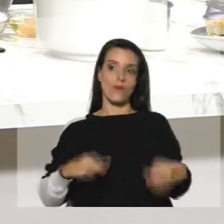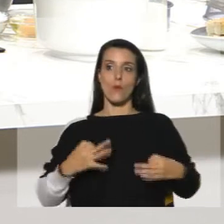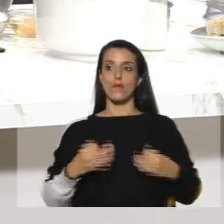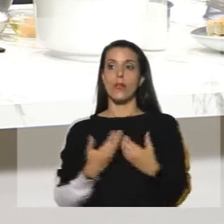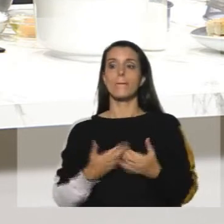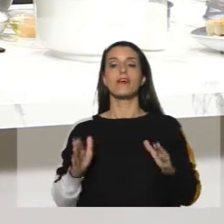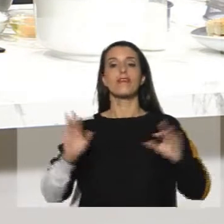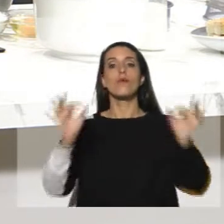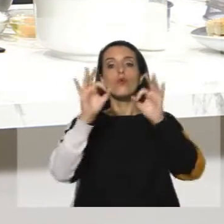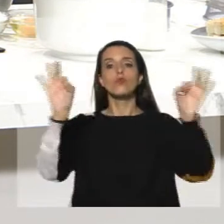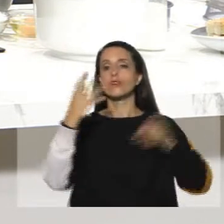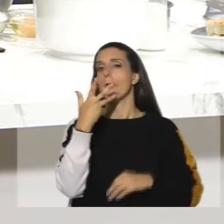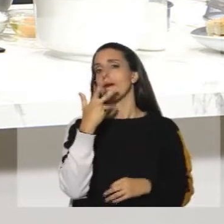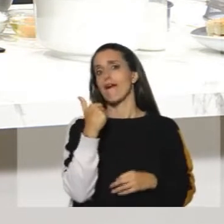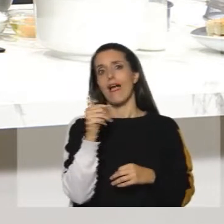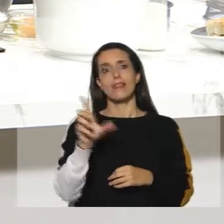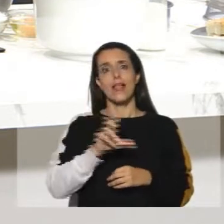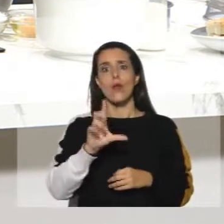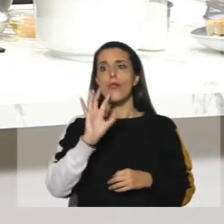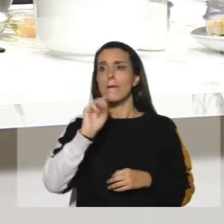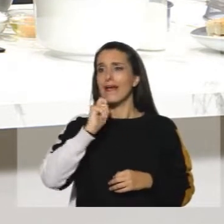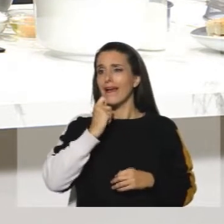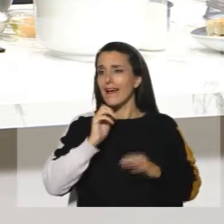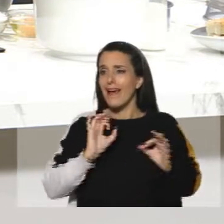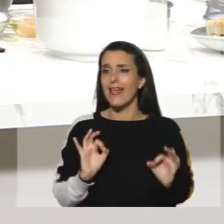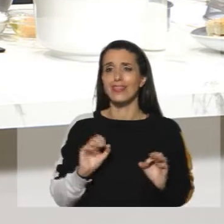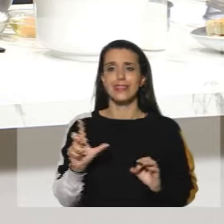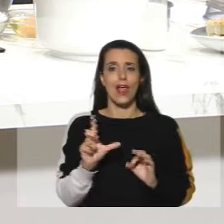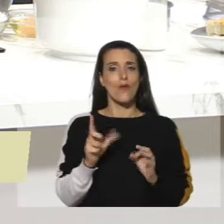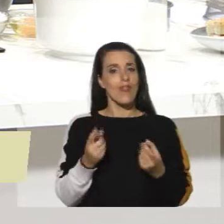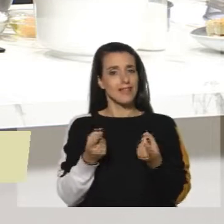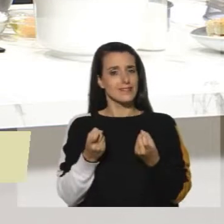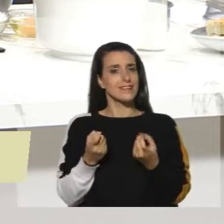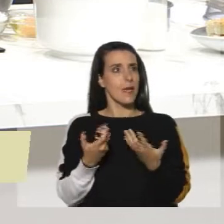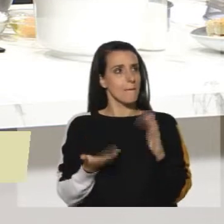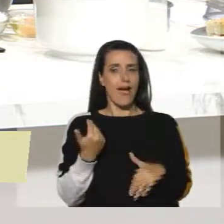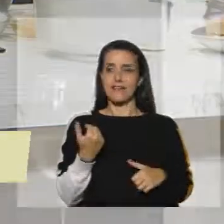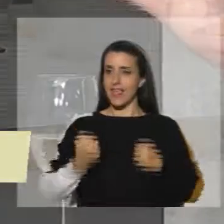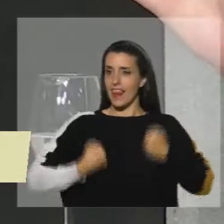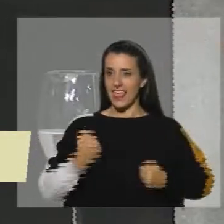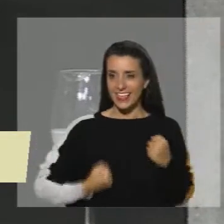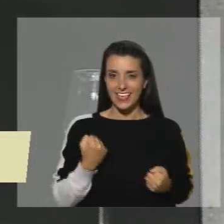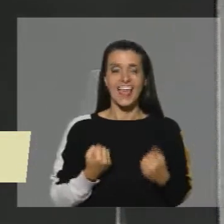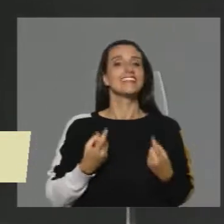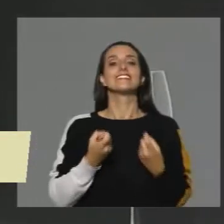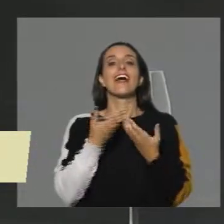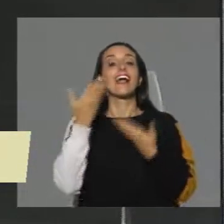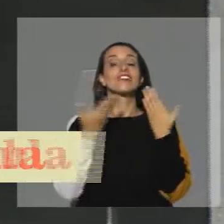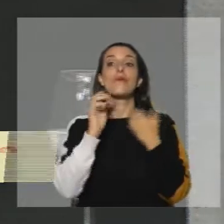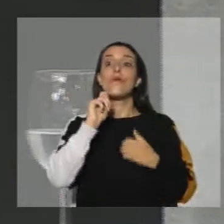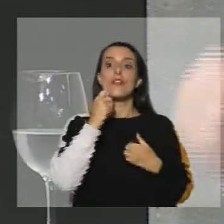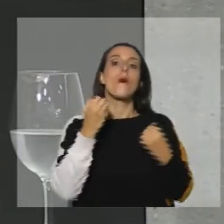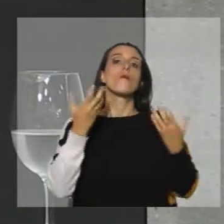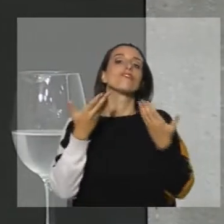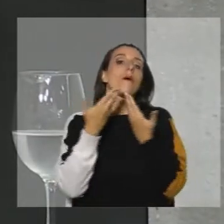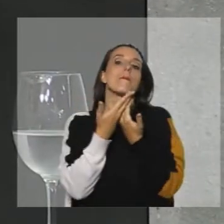Comenzando con música, que me encanta los lunes. Una los música... lunes, viste que la necesitas un poco, como una energía canción, plus, ¿no? Una canción muy linda. Además. Y es por eso que empezamos